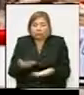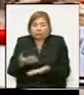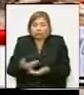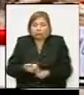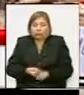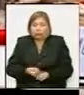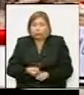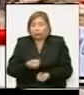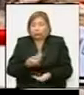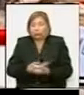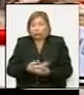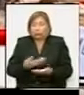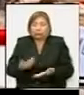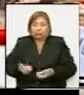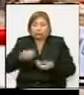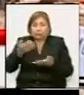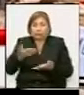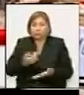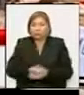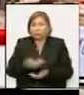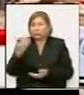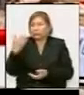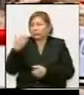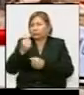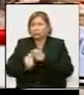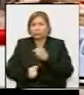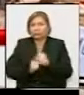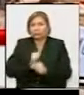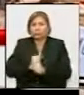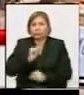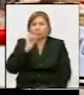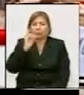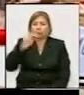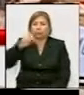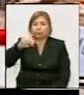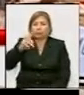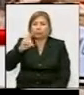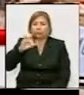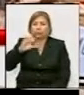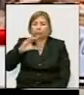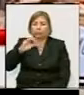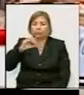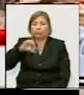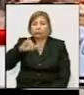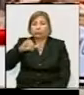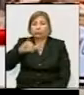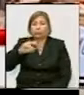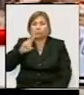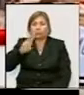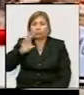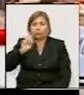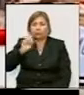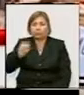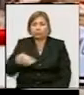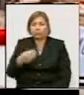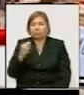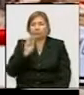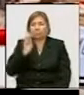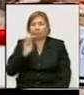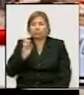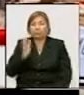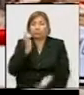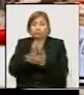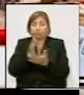En nuestra organización reportamos hace un par de años que Indecopi había comprado una máquina de $20,000 para